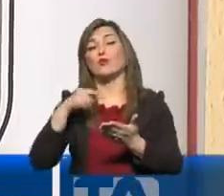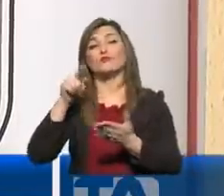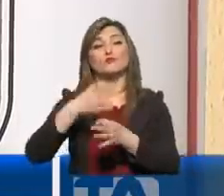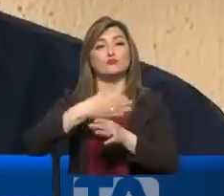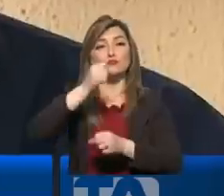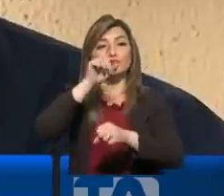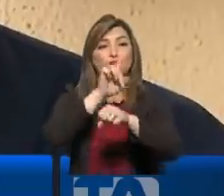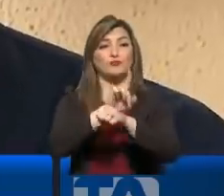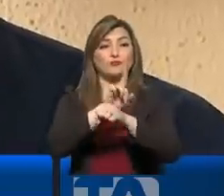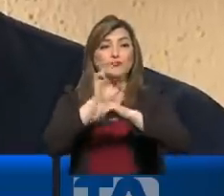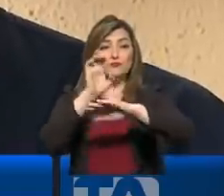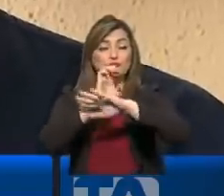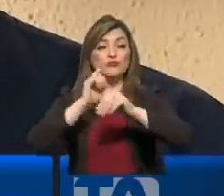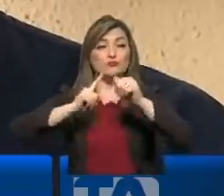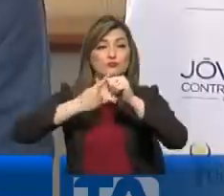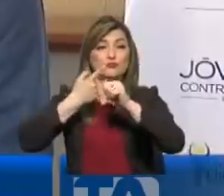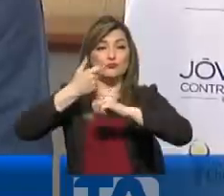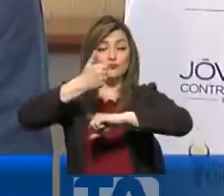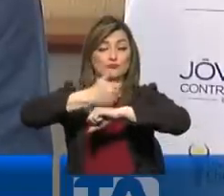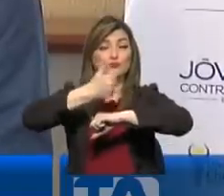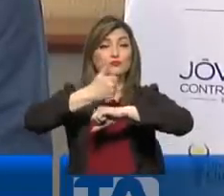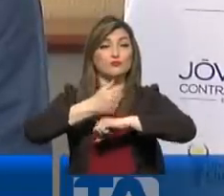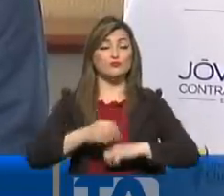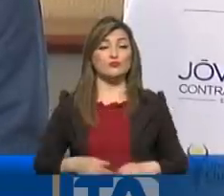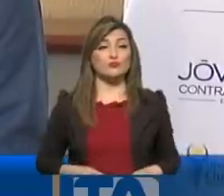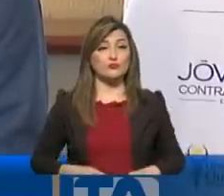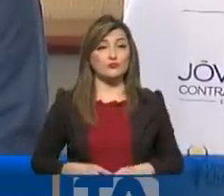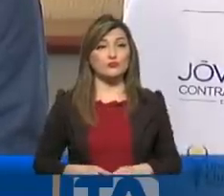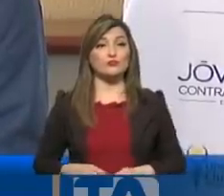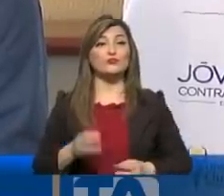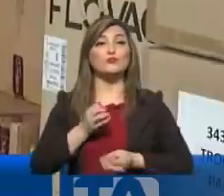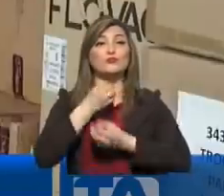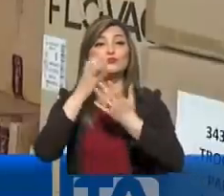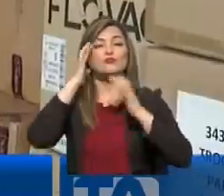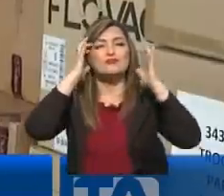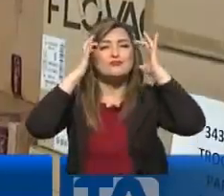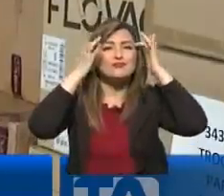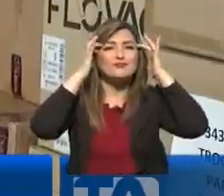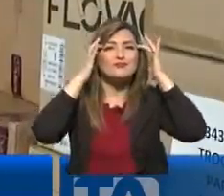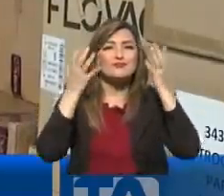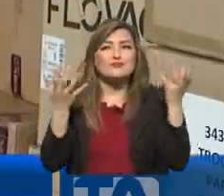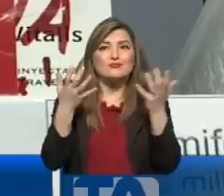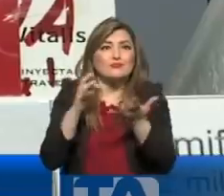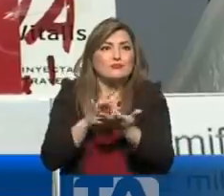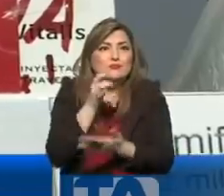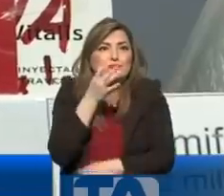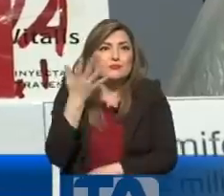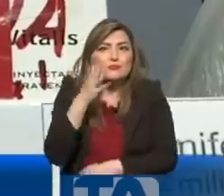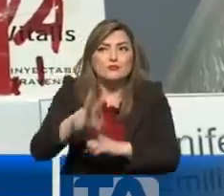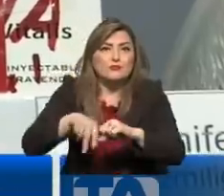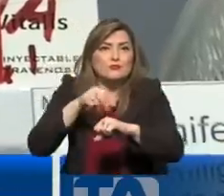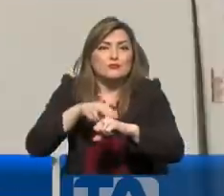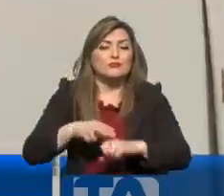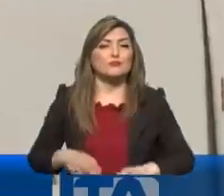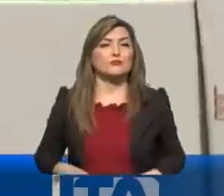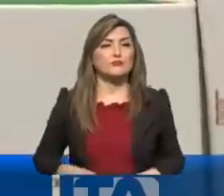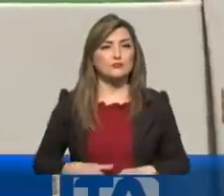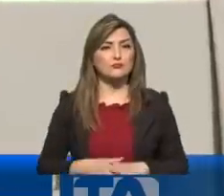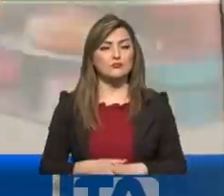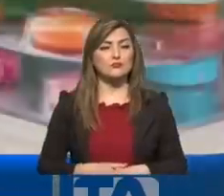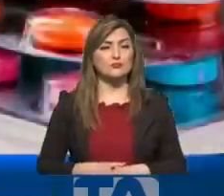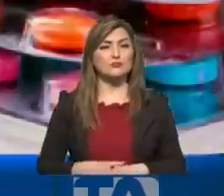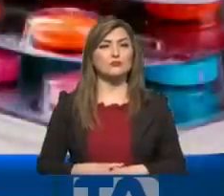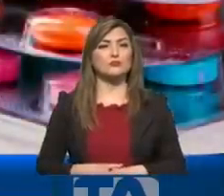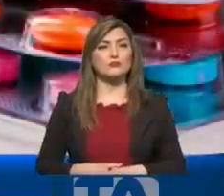Médica Ecuatoriana, las principales autoridades del gremio expresaron su preocupación ante la escasez de medicamentos a nivel nacional, pues